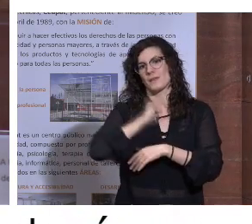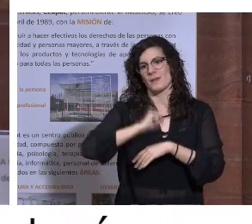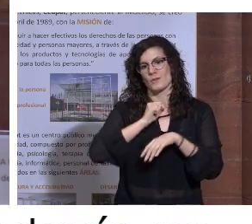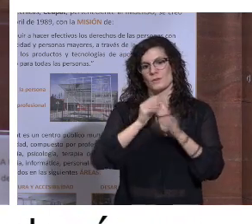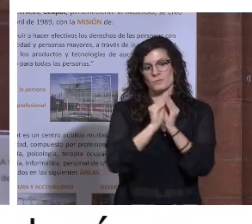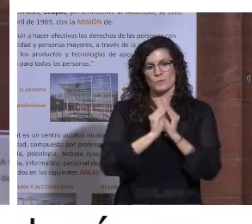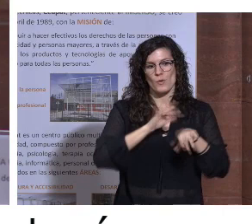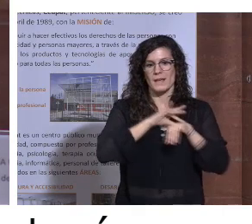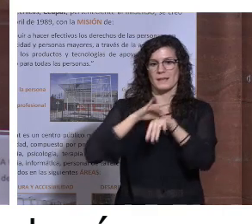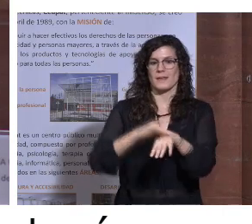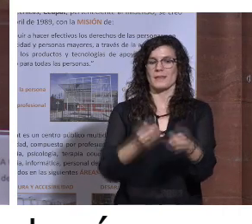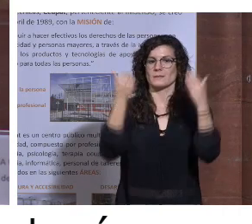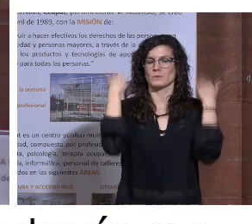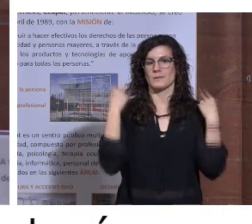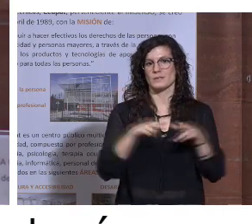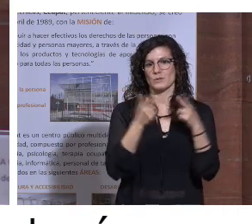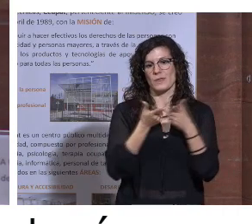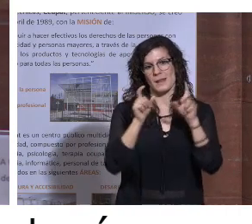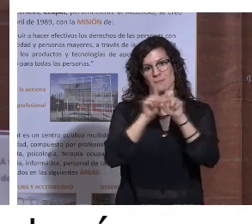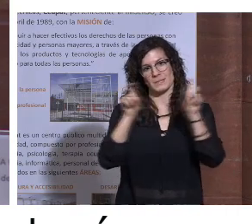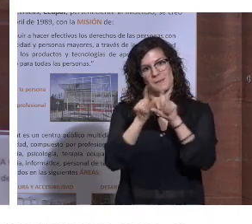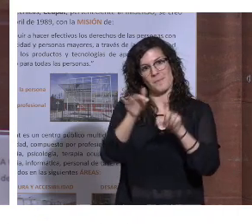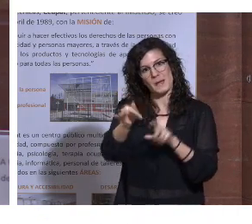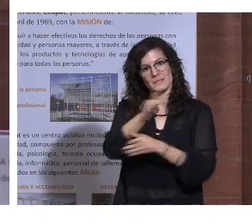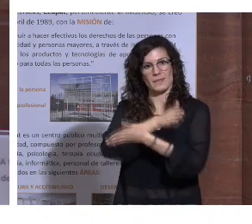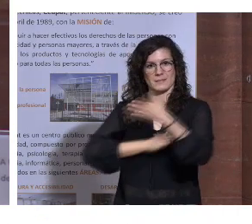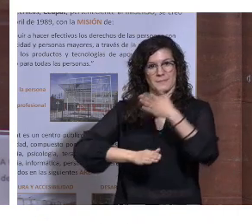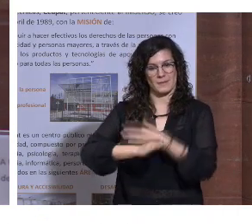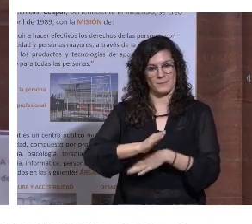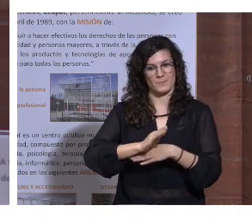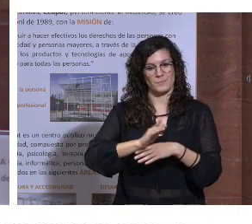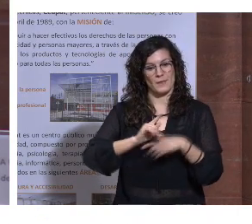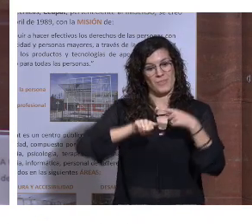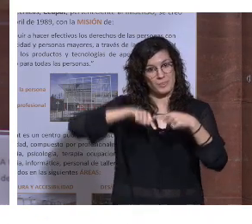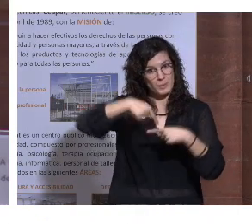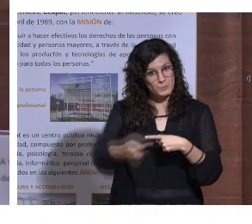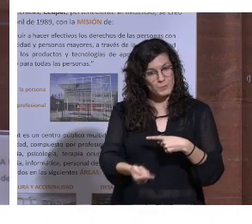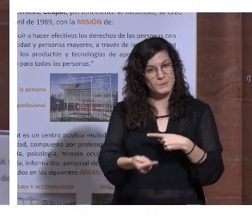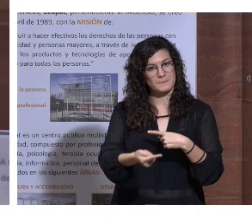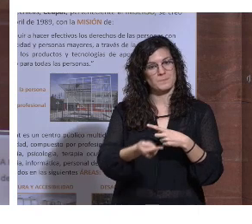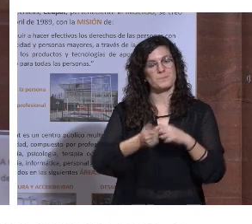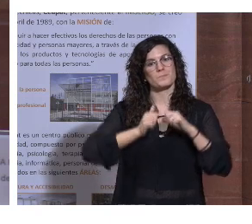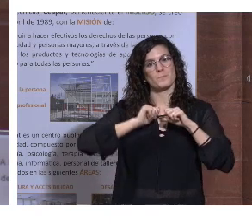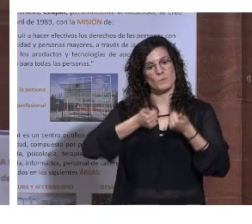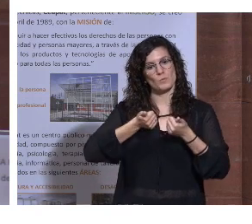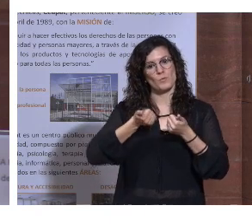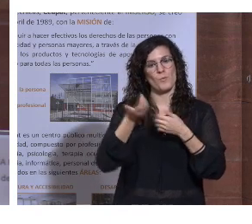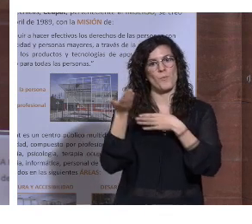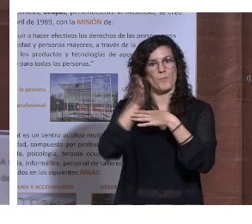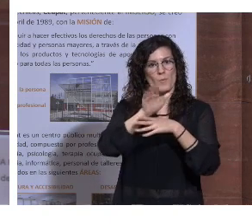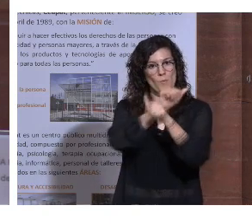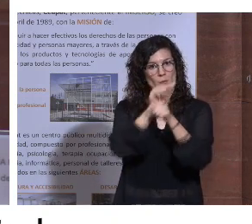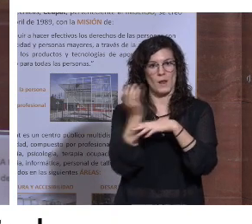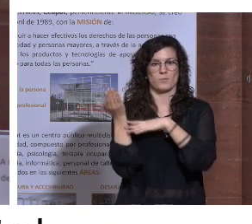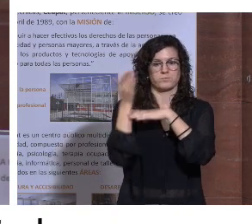responsabilidad social empresarial y discapacidad. Y después de ese aprendizaje dimos el salto a generar un modelo certificable,